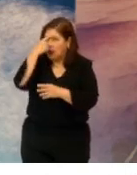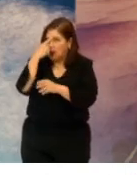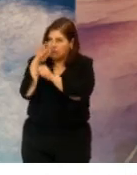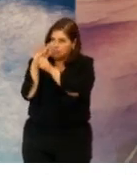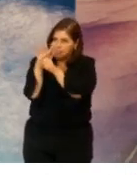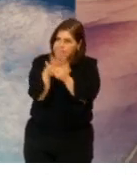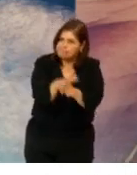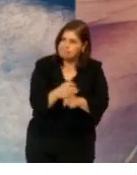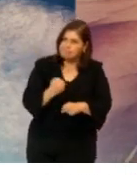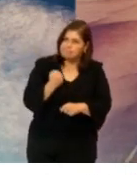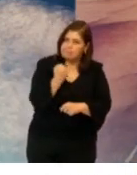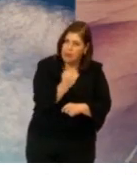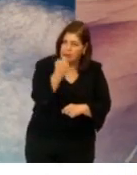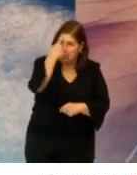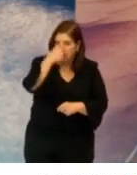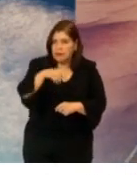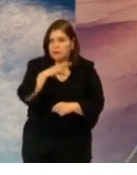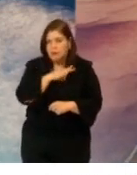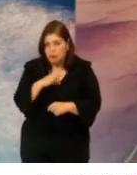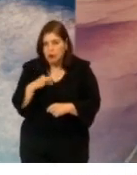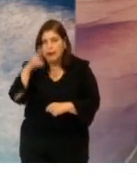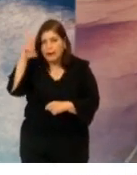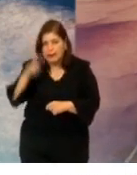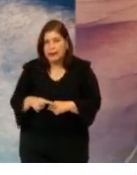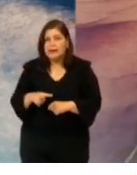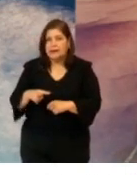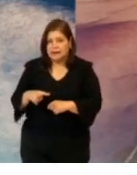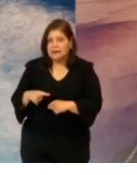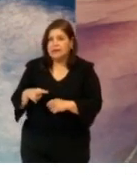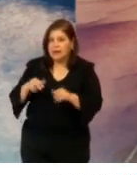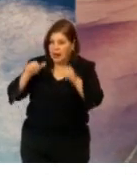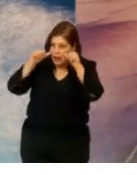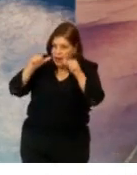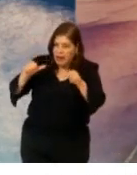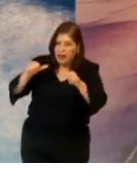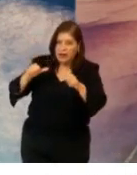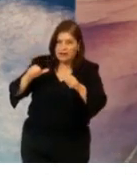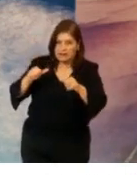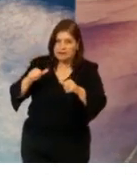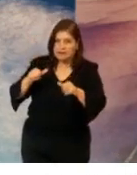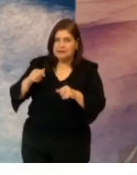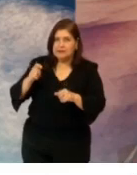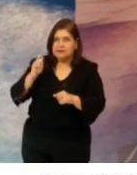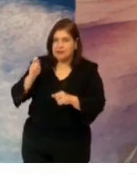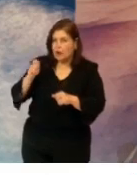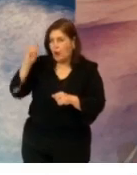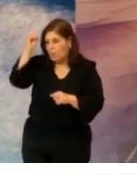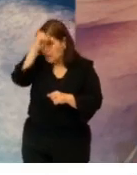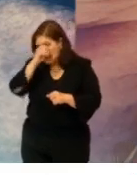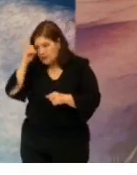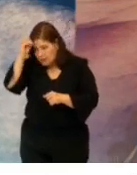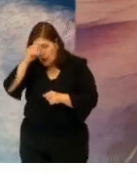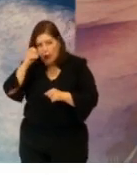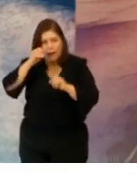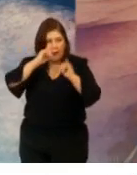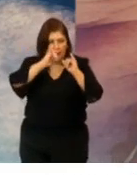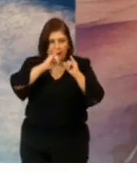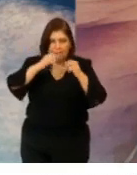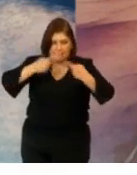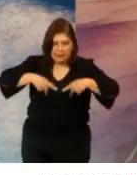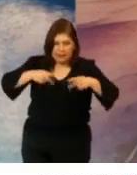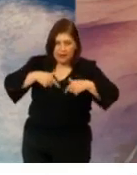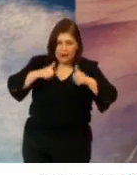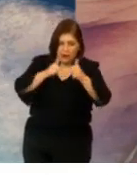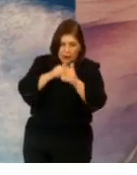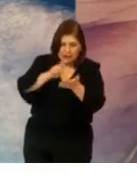desde ese frente para que realmente pueda ser escuchado, como decían ayer en otra mesa, ¿no? La opinión de la persona